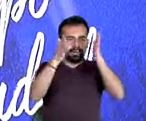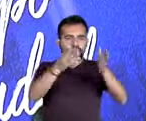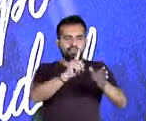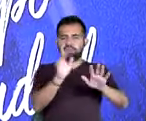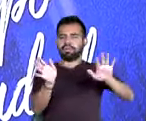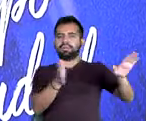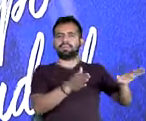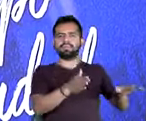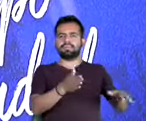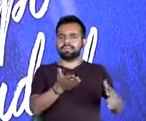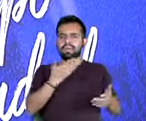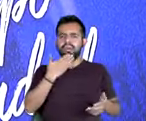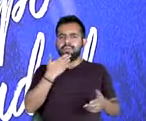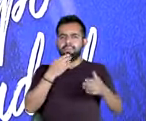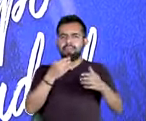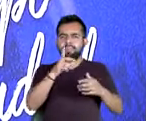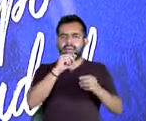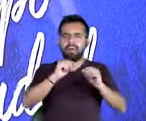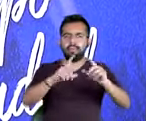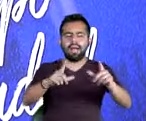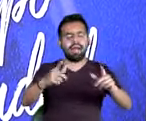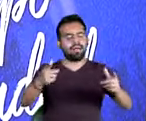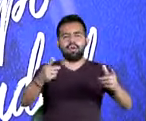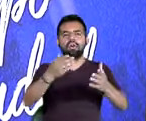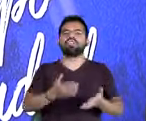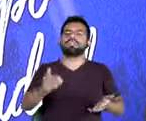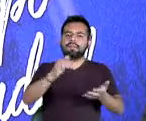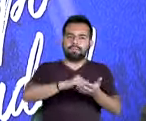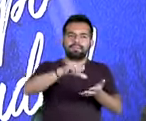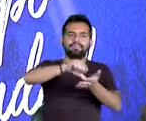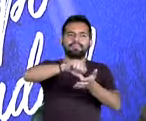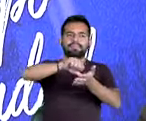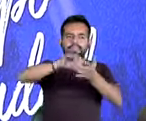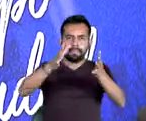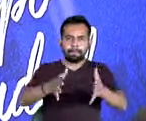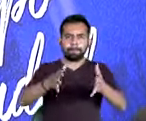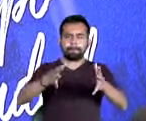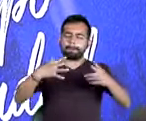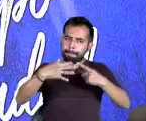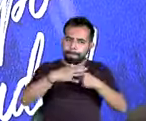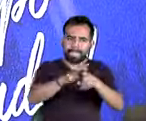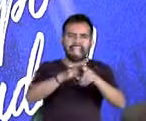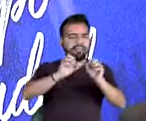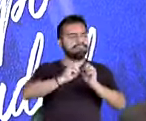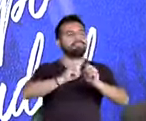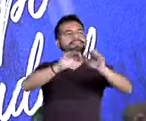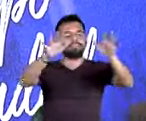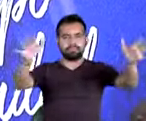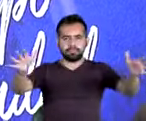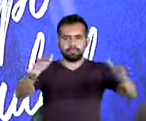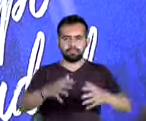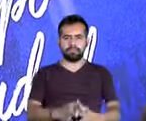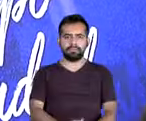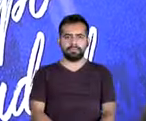las horas del pico y placa. Esta volverá a ser una ciudad de inclusión para todos y para todas.